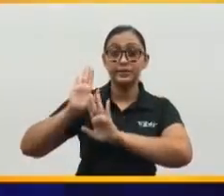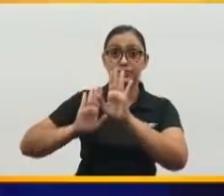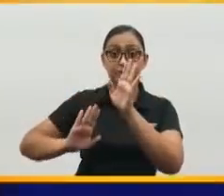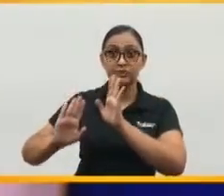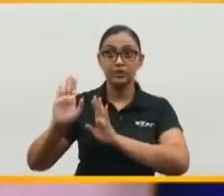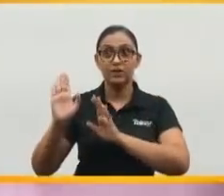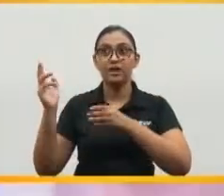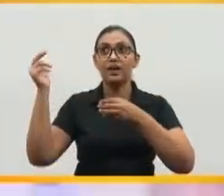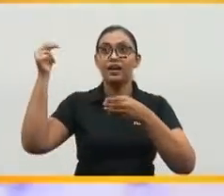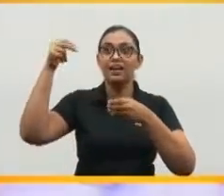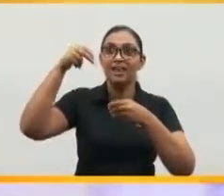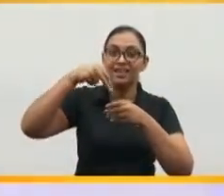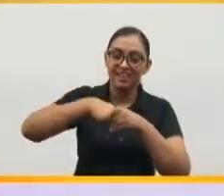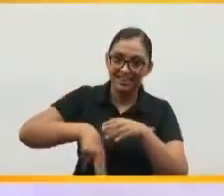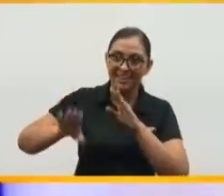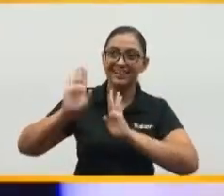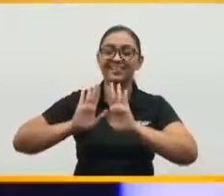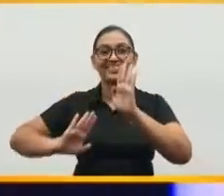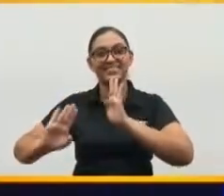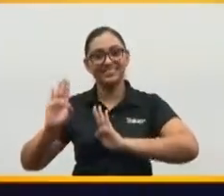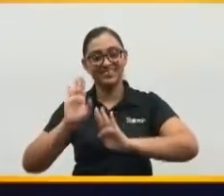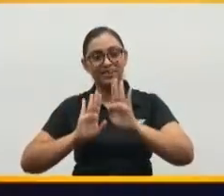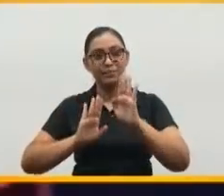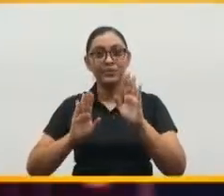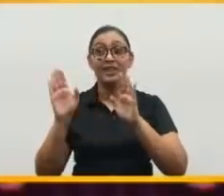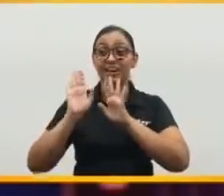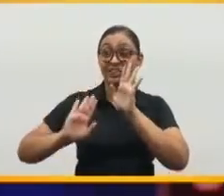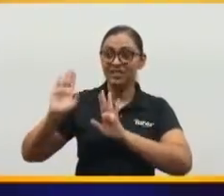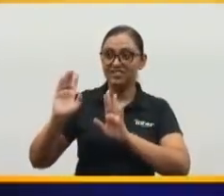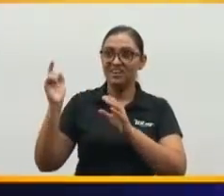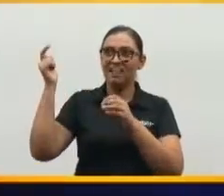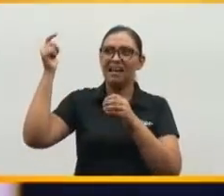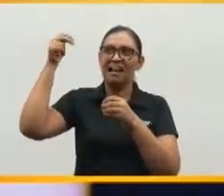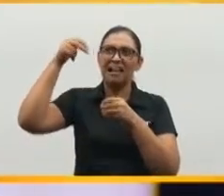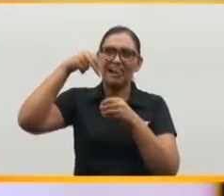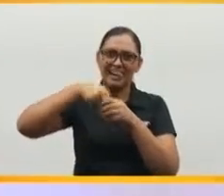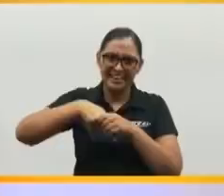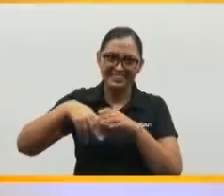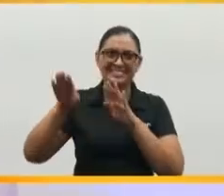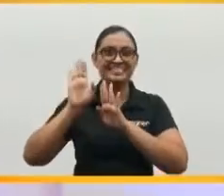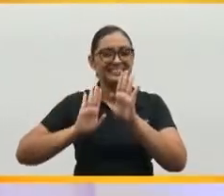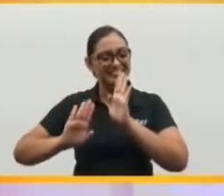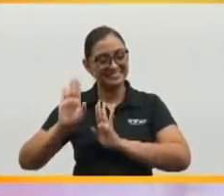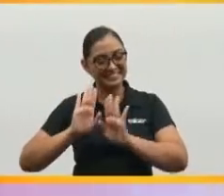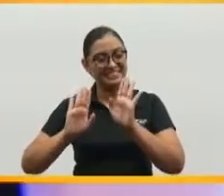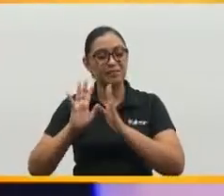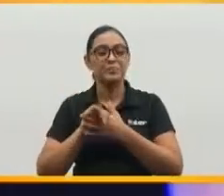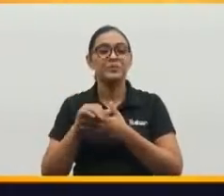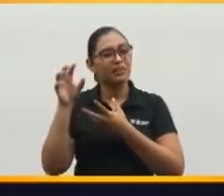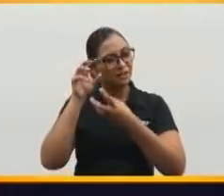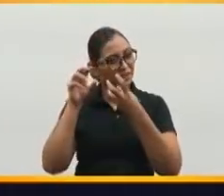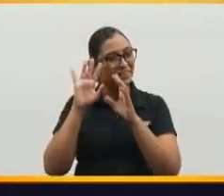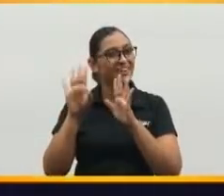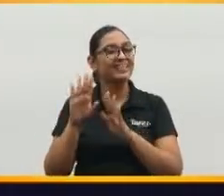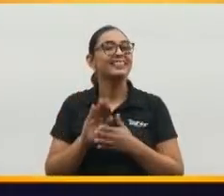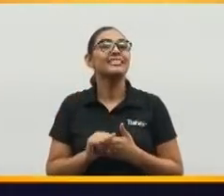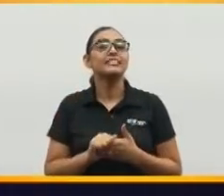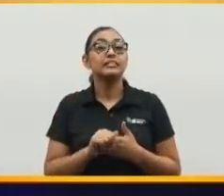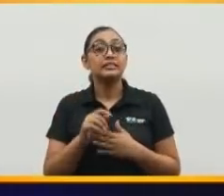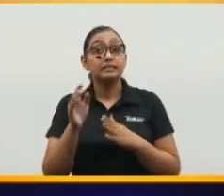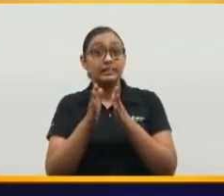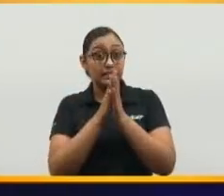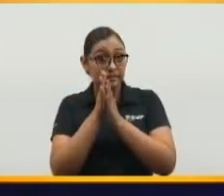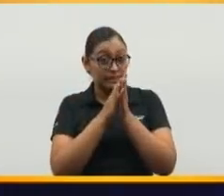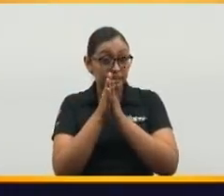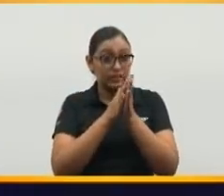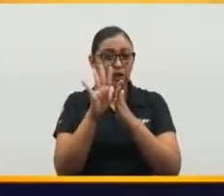de la historia. A ver si lo puede decir conmigo. De una historia dentro de la historia. Es muy interesante ver que esta narrativa de la